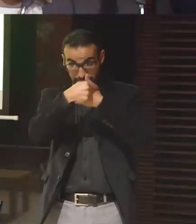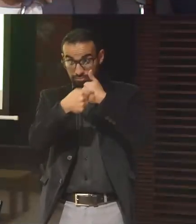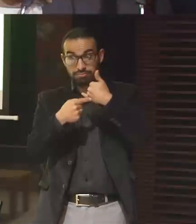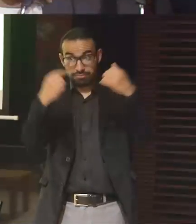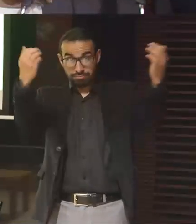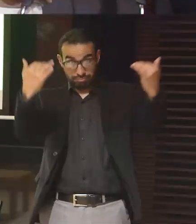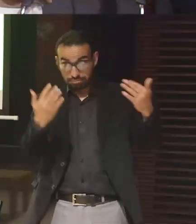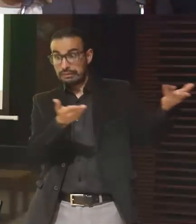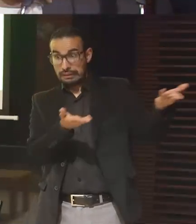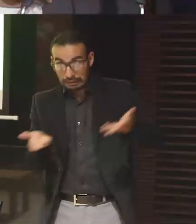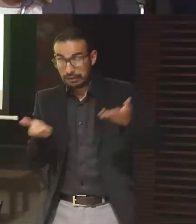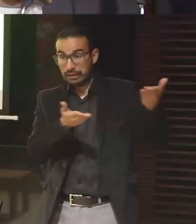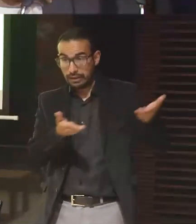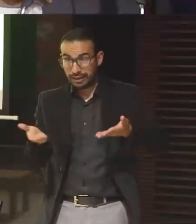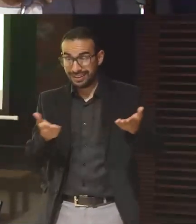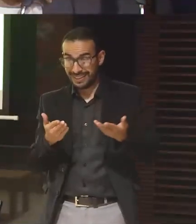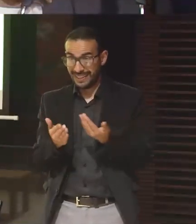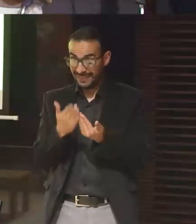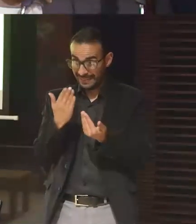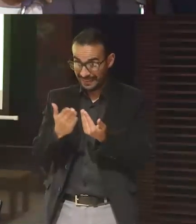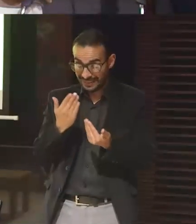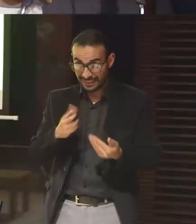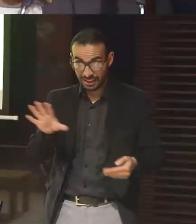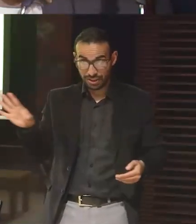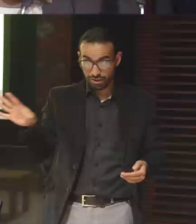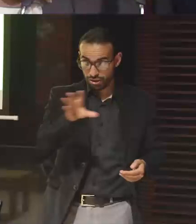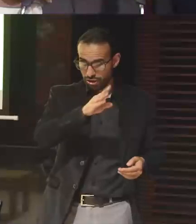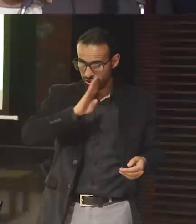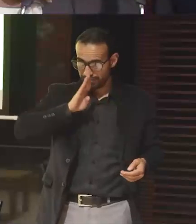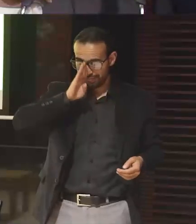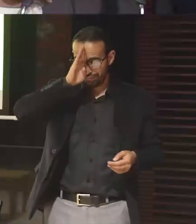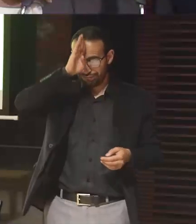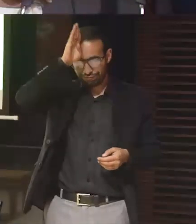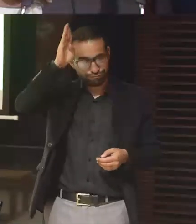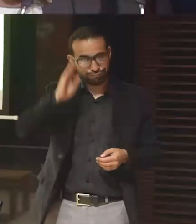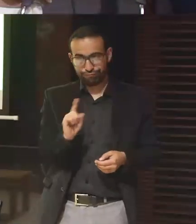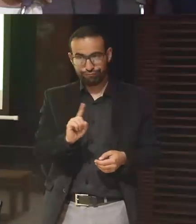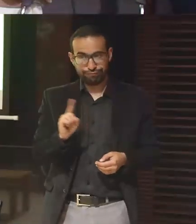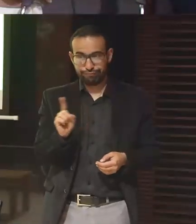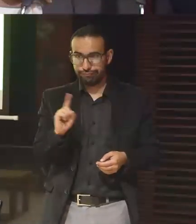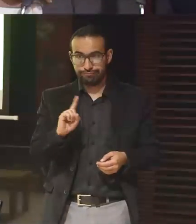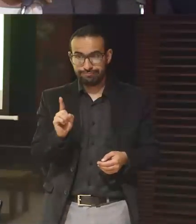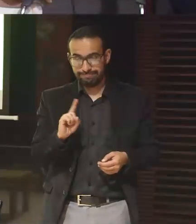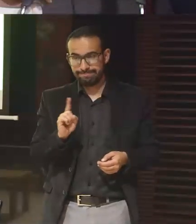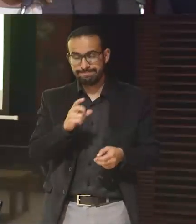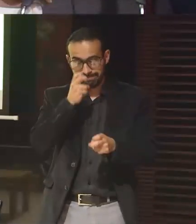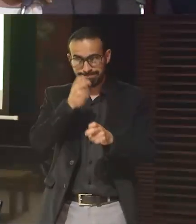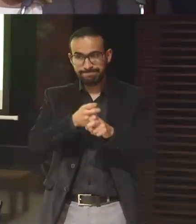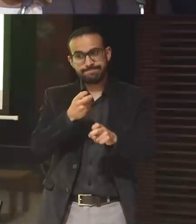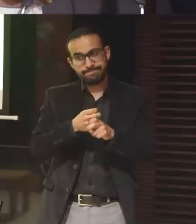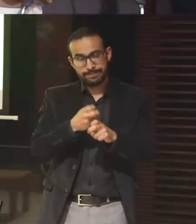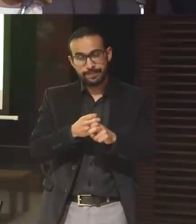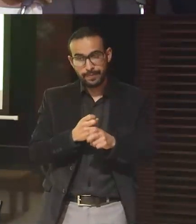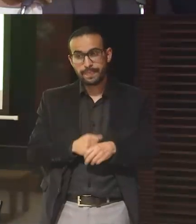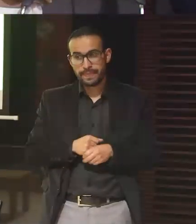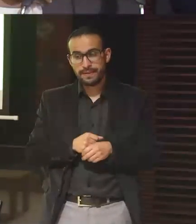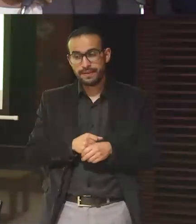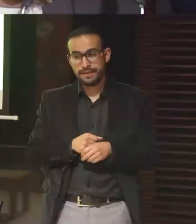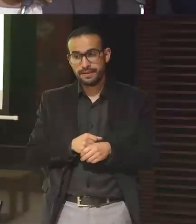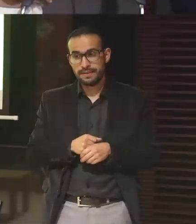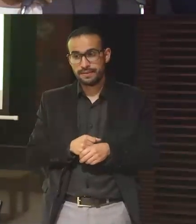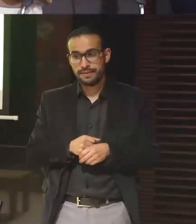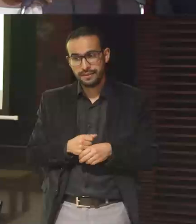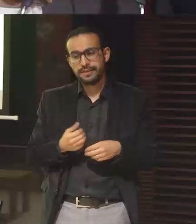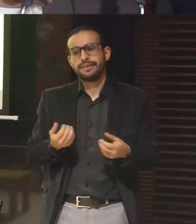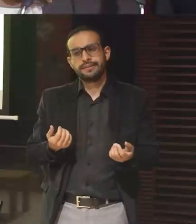tiempo construir hábitos más homogéneos. Entonces, es el momento de